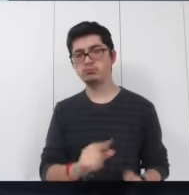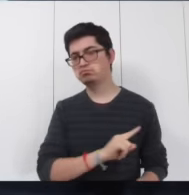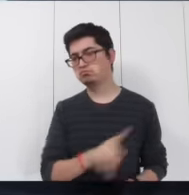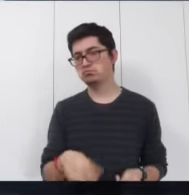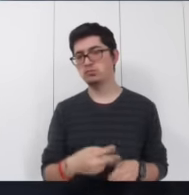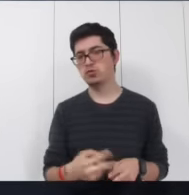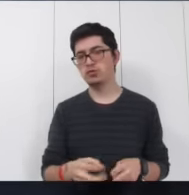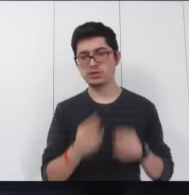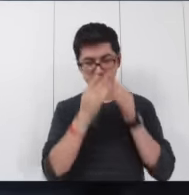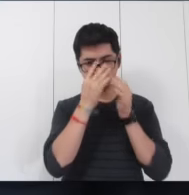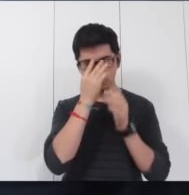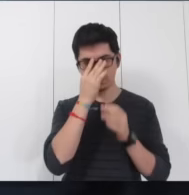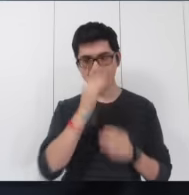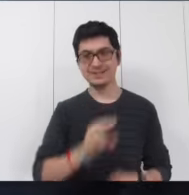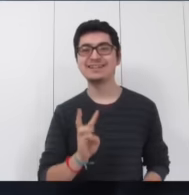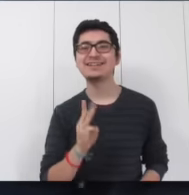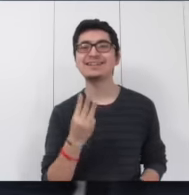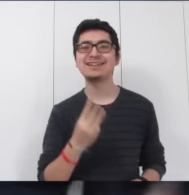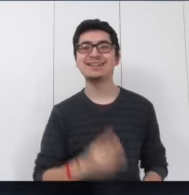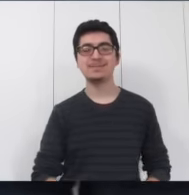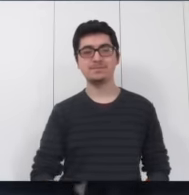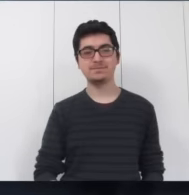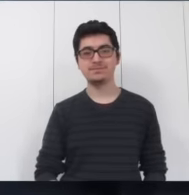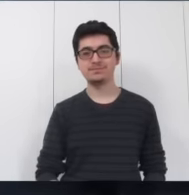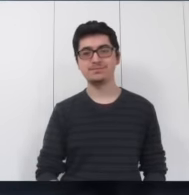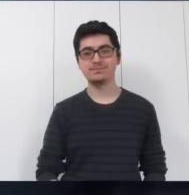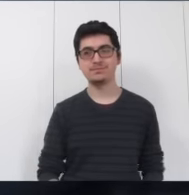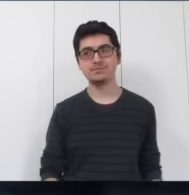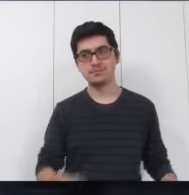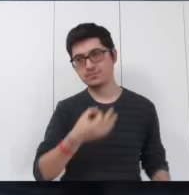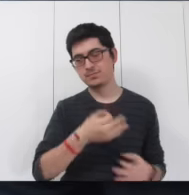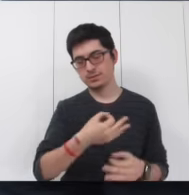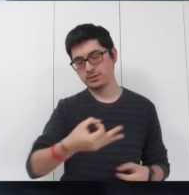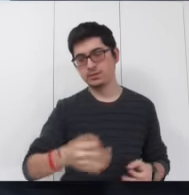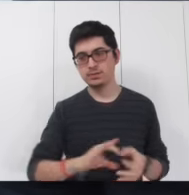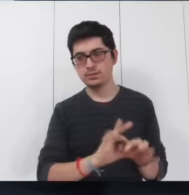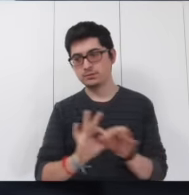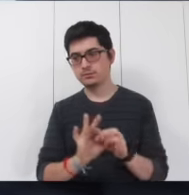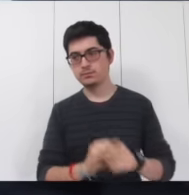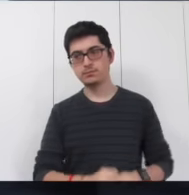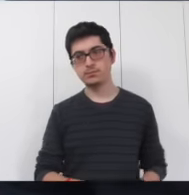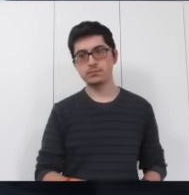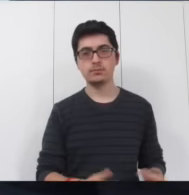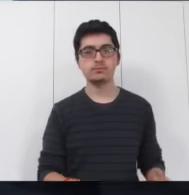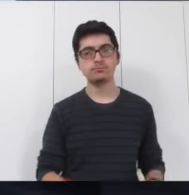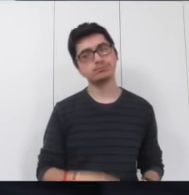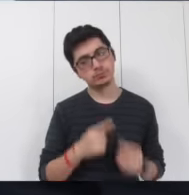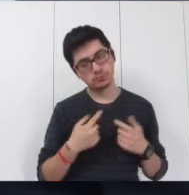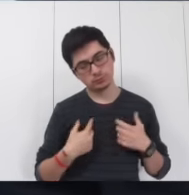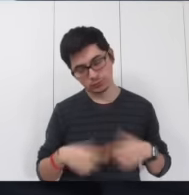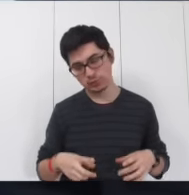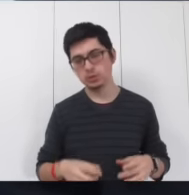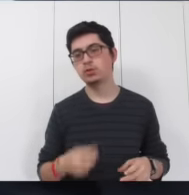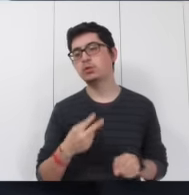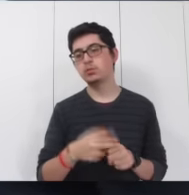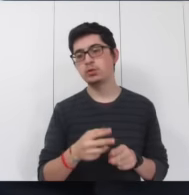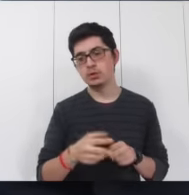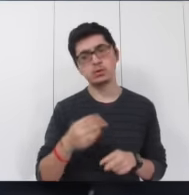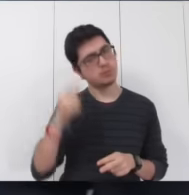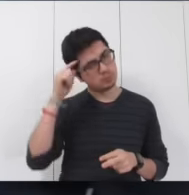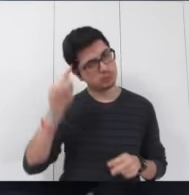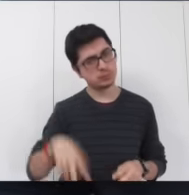fondo que no lo vas a hacer. O 3. Le dices y le agradeces del consejo y a pesar de que no te gusta, igual lo